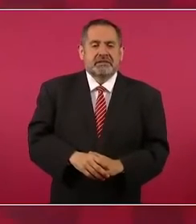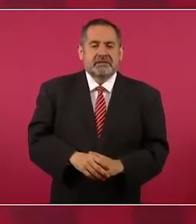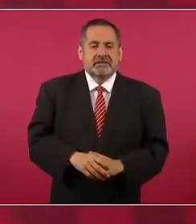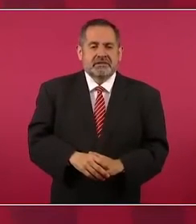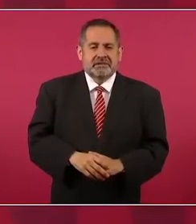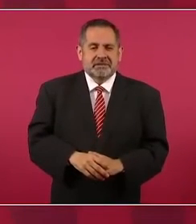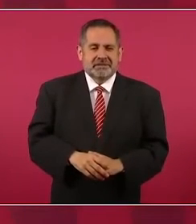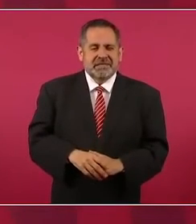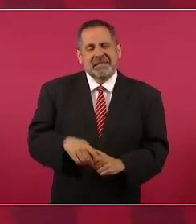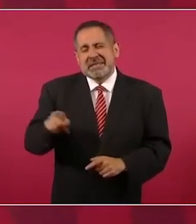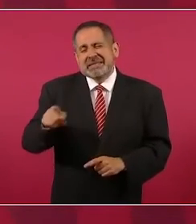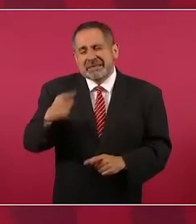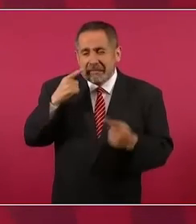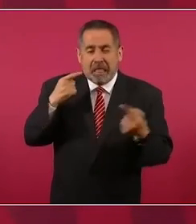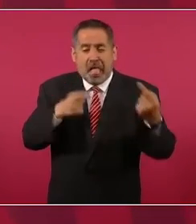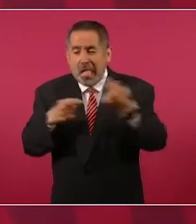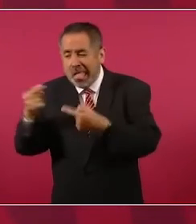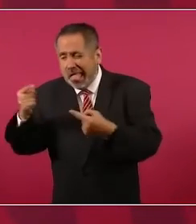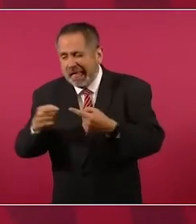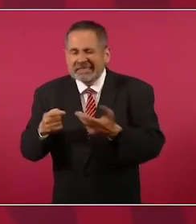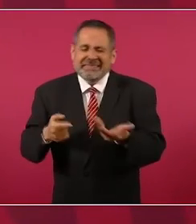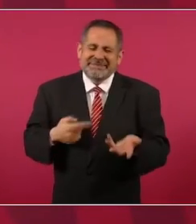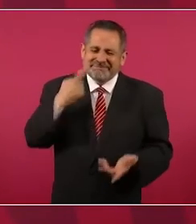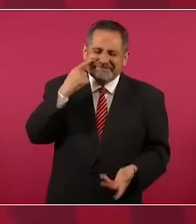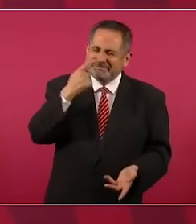Sin duda es de mal gusto. O